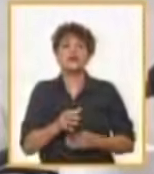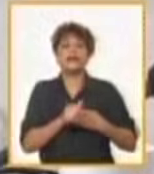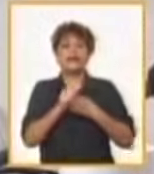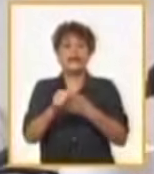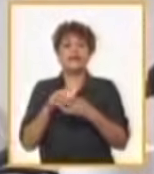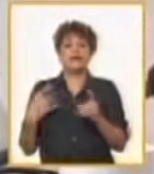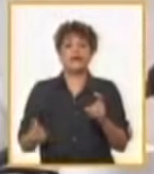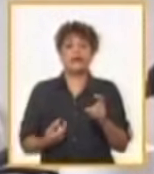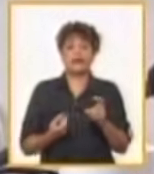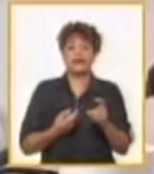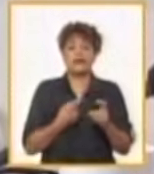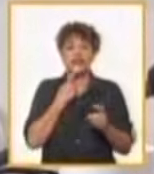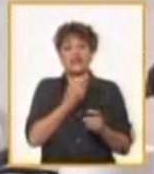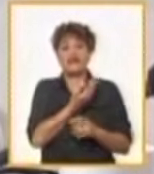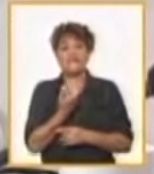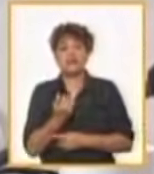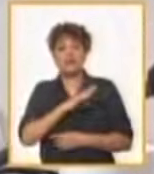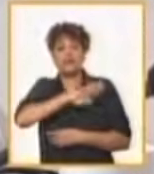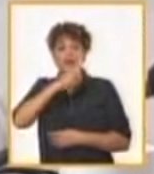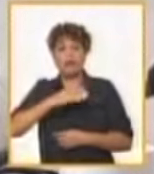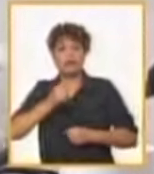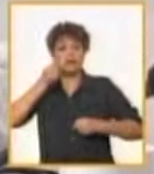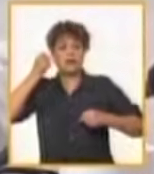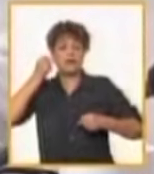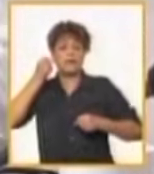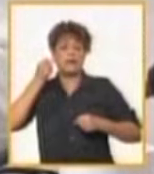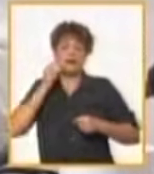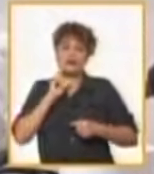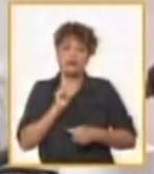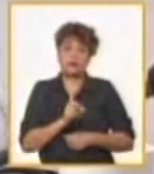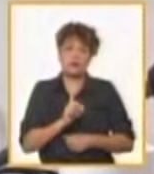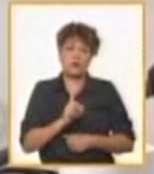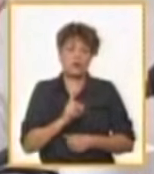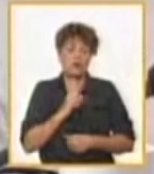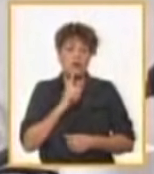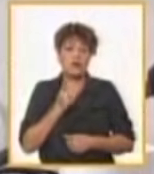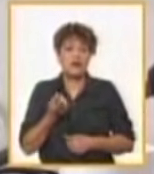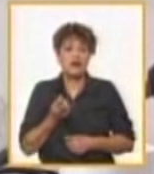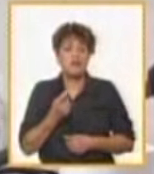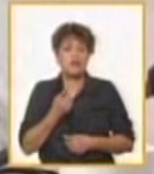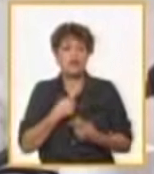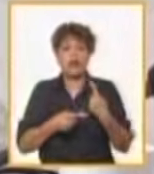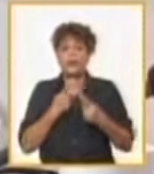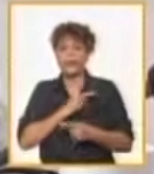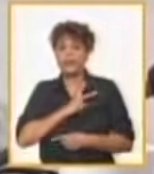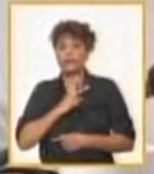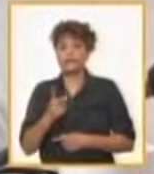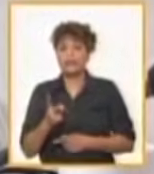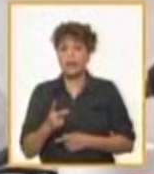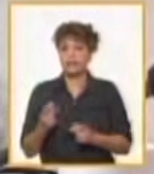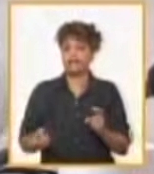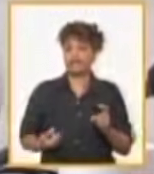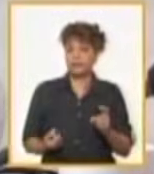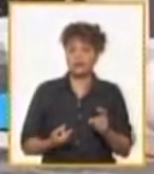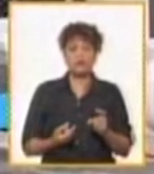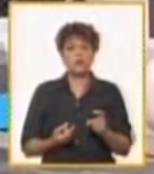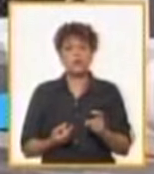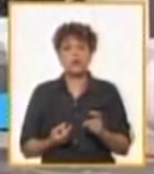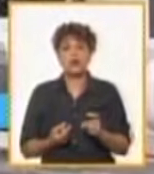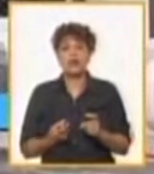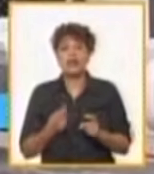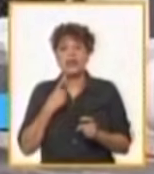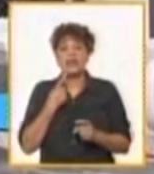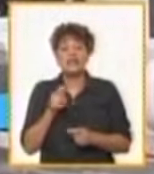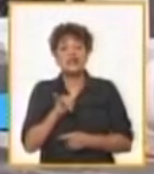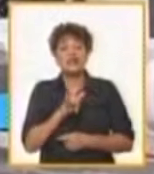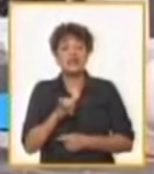guerrillero, que bajó con las armas en la mano por un acto de voluntad y de rebeldía puramente. El líder guerrillero que junto con